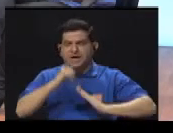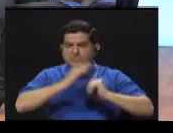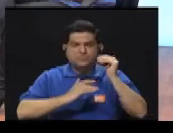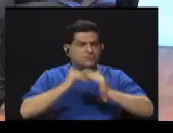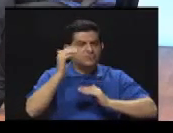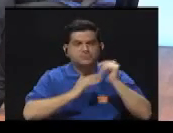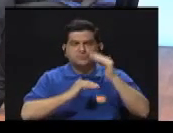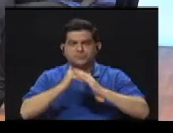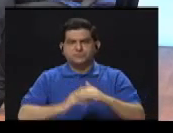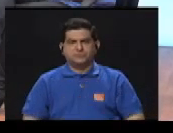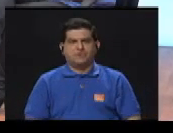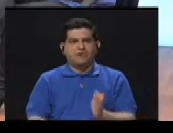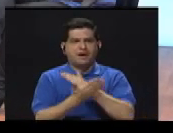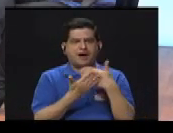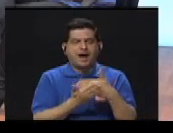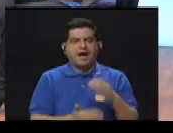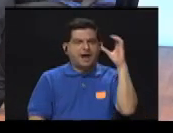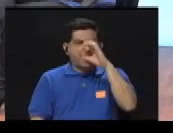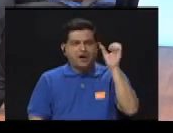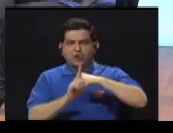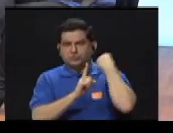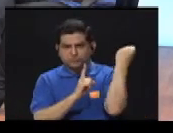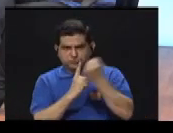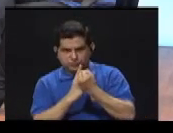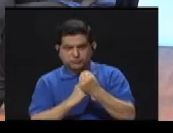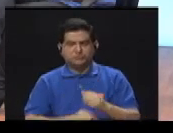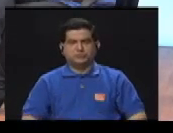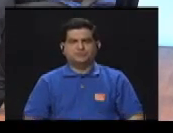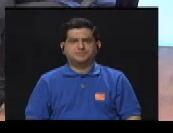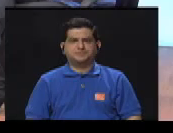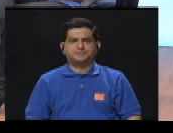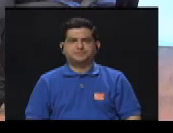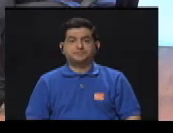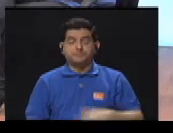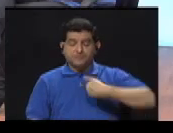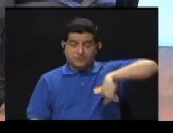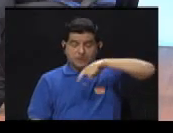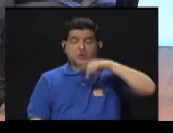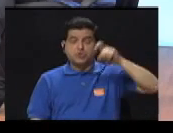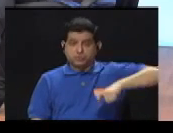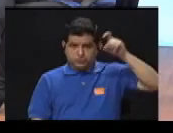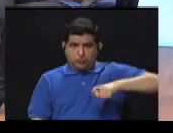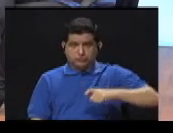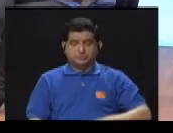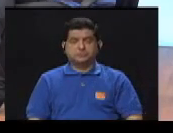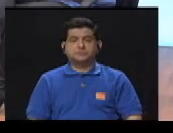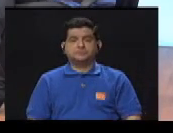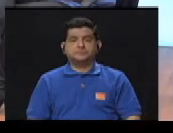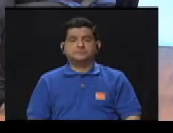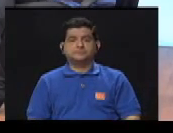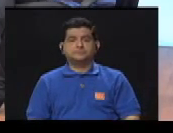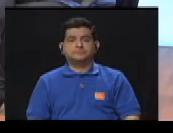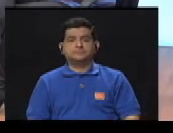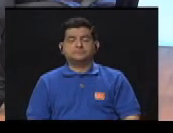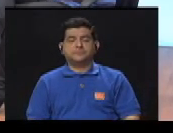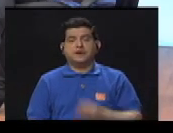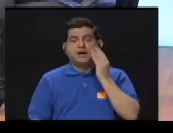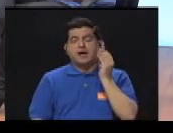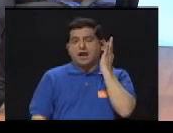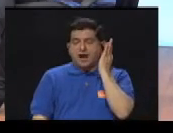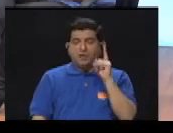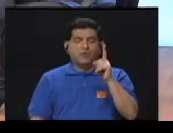de una construcción, algo para buscar estas circunstancias que necesitábamos. Y